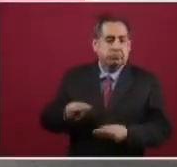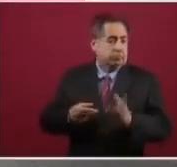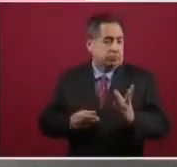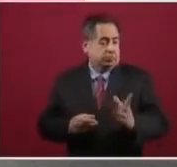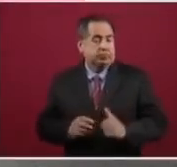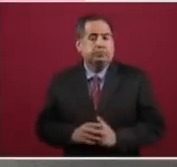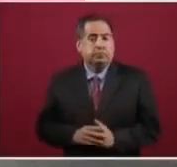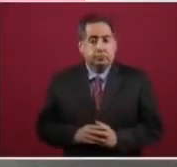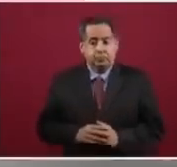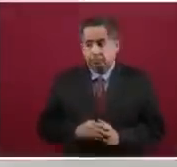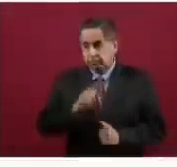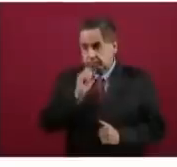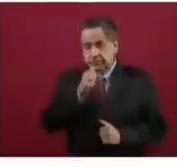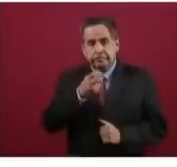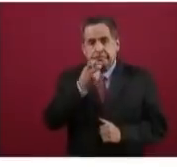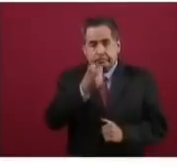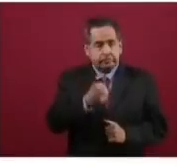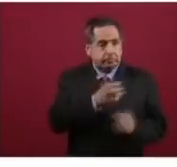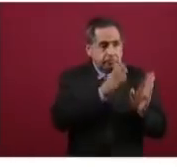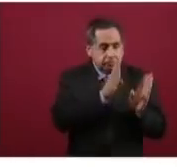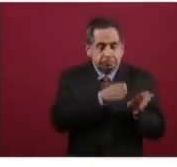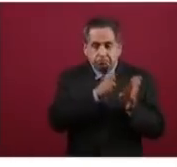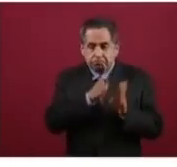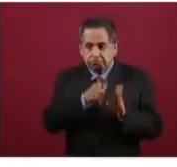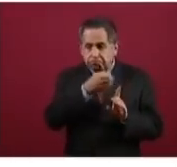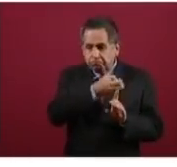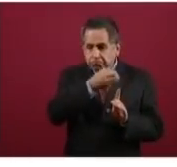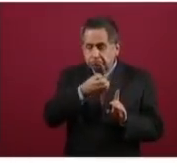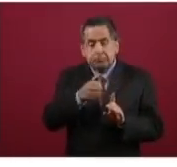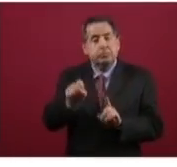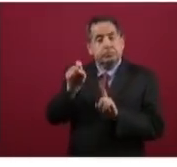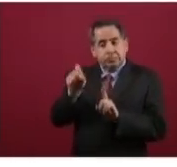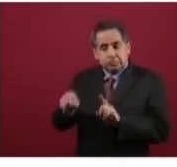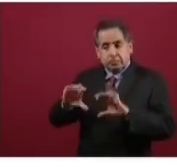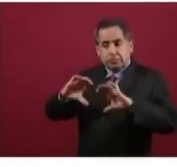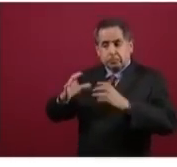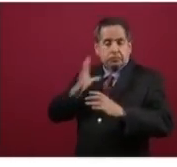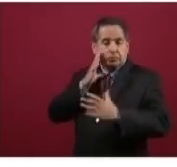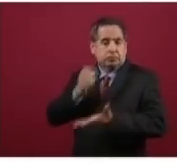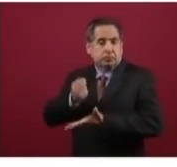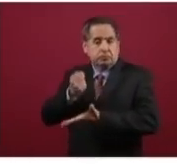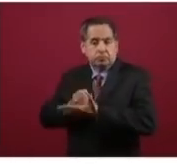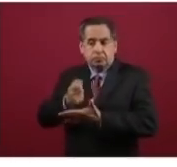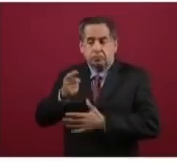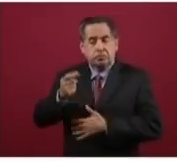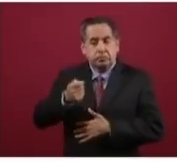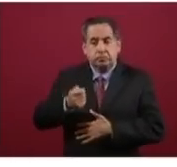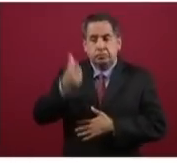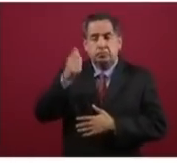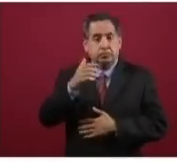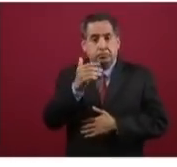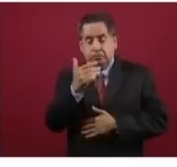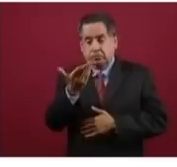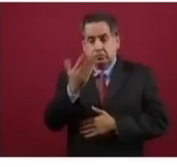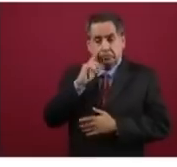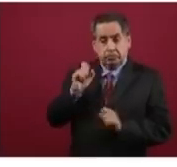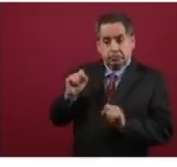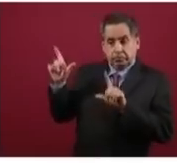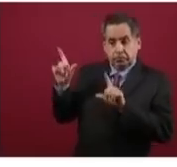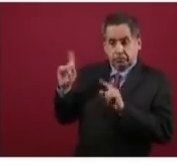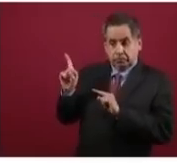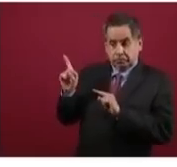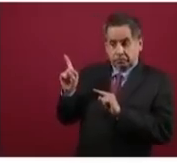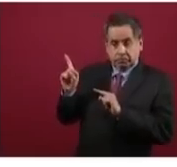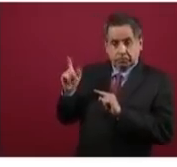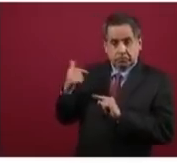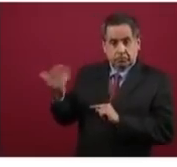fiesta es exactamente la secuencia en la con la que se prueba en el congreso primero se aprueba el lado derecho de esta de